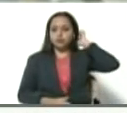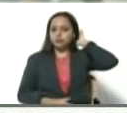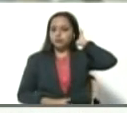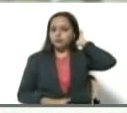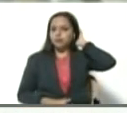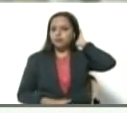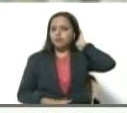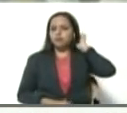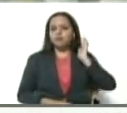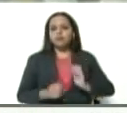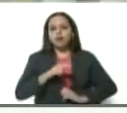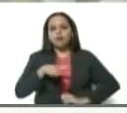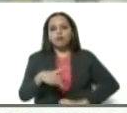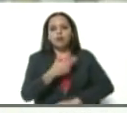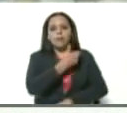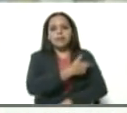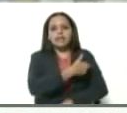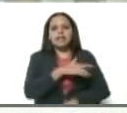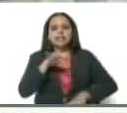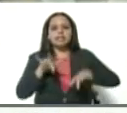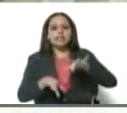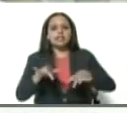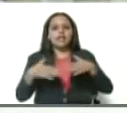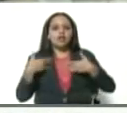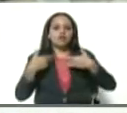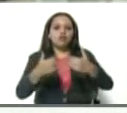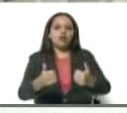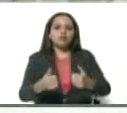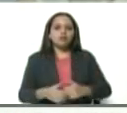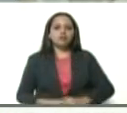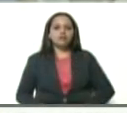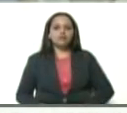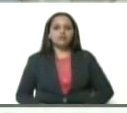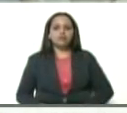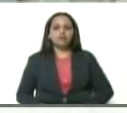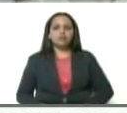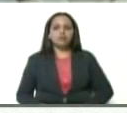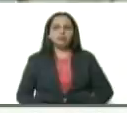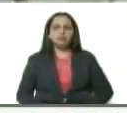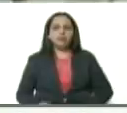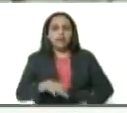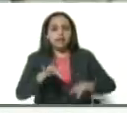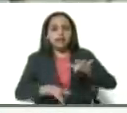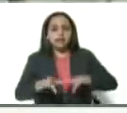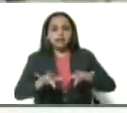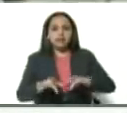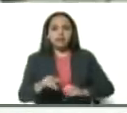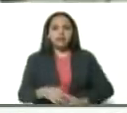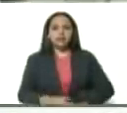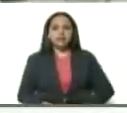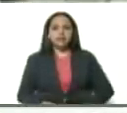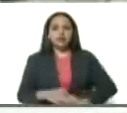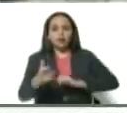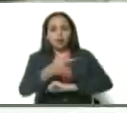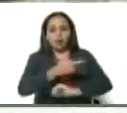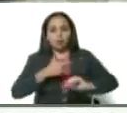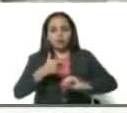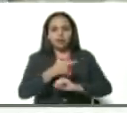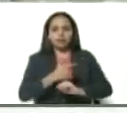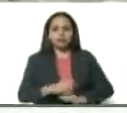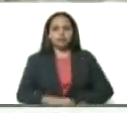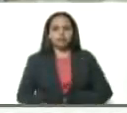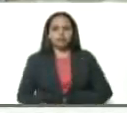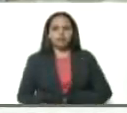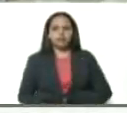Van Griken, nuestro secretario de salud, doctor Osticochea, el secretario de gobierno, doctor